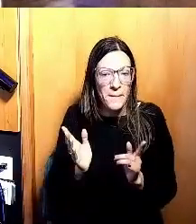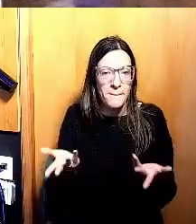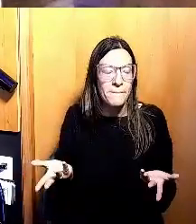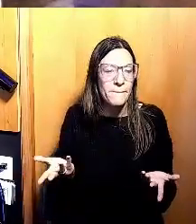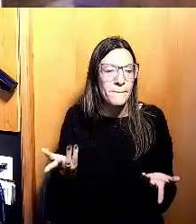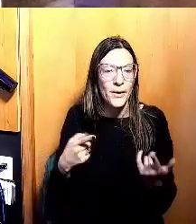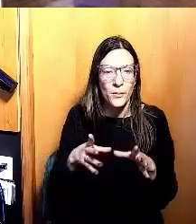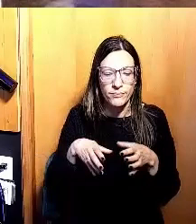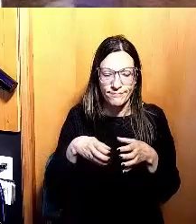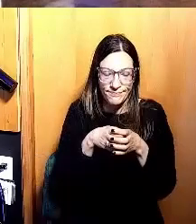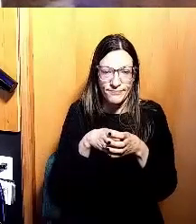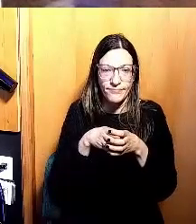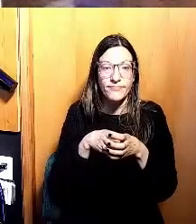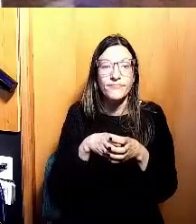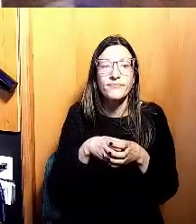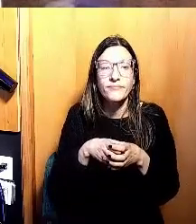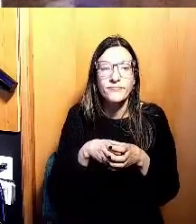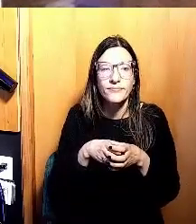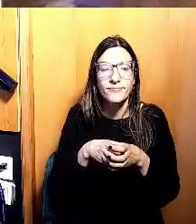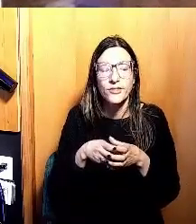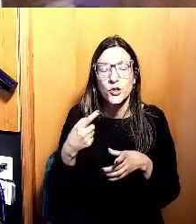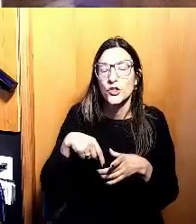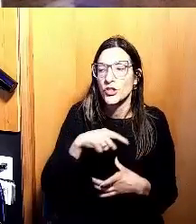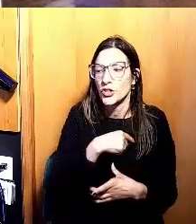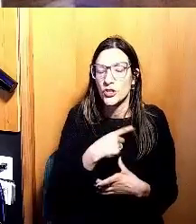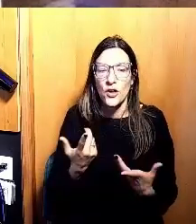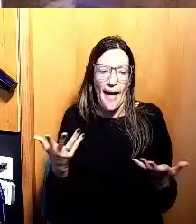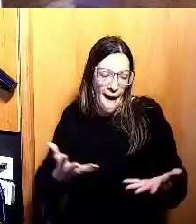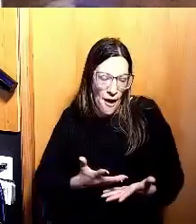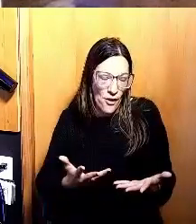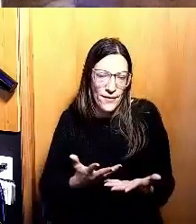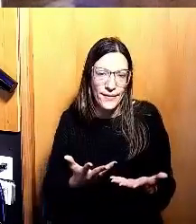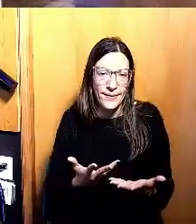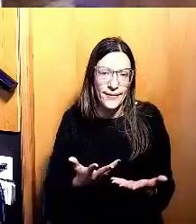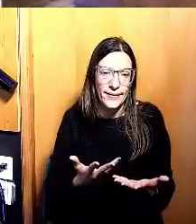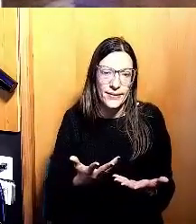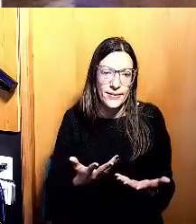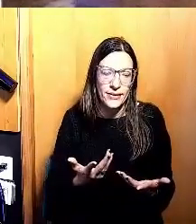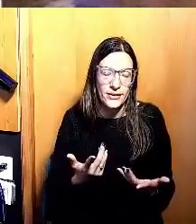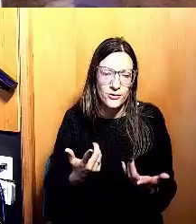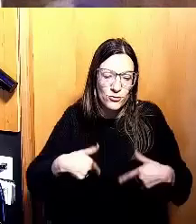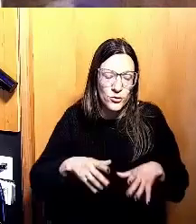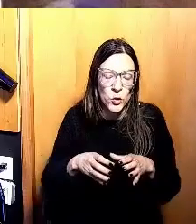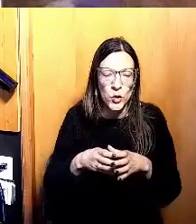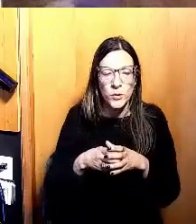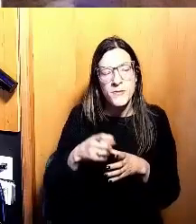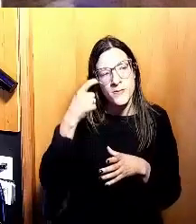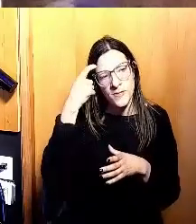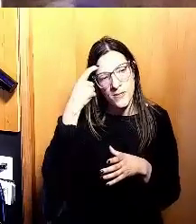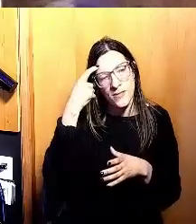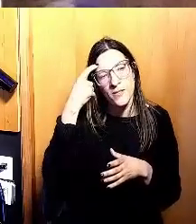por ejemplo, internamente o, por ejemplo, ahora fue lo que definió